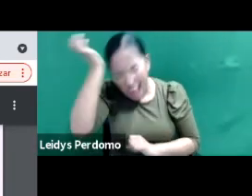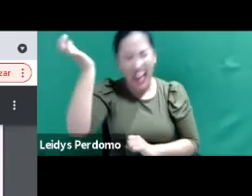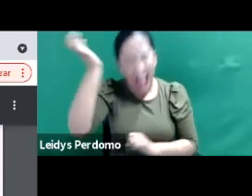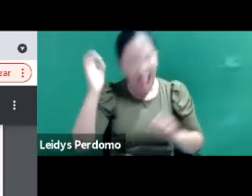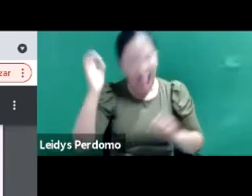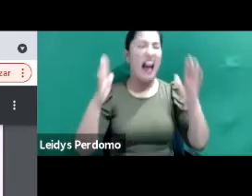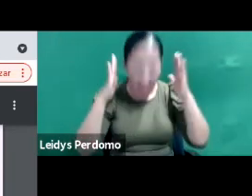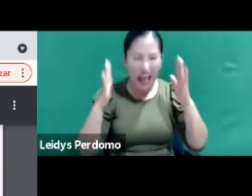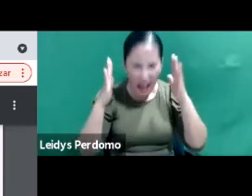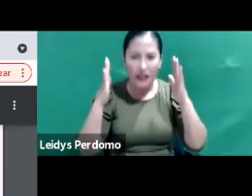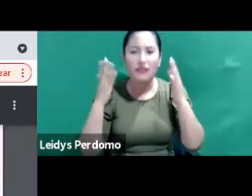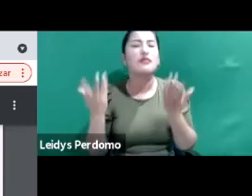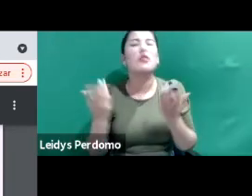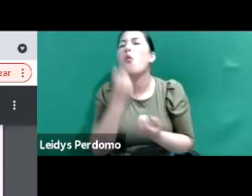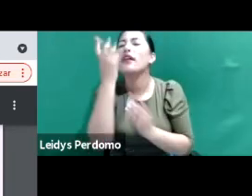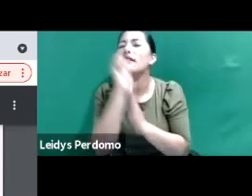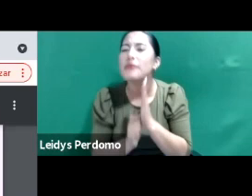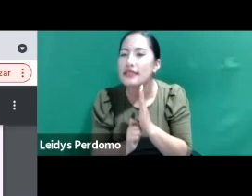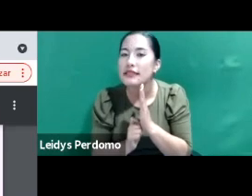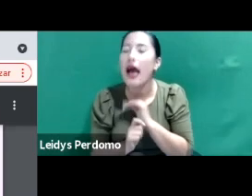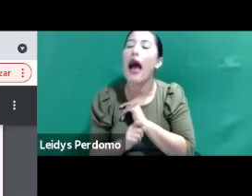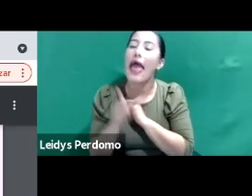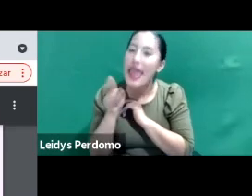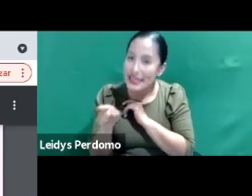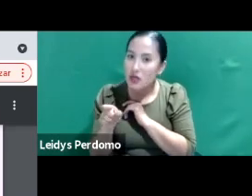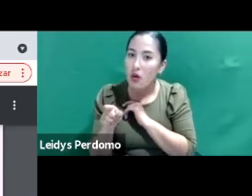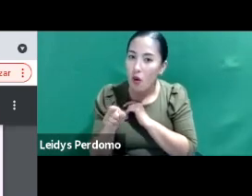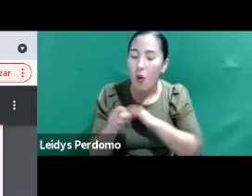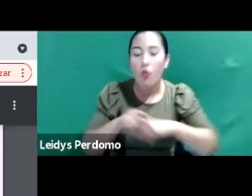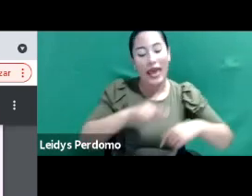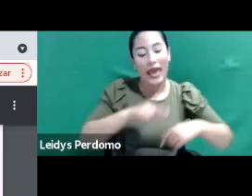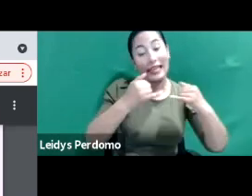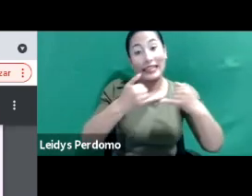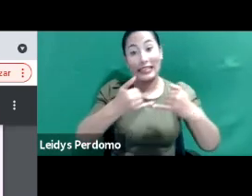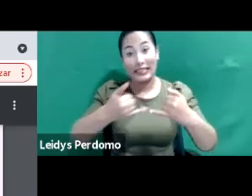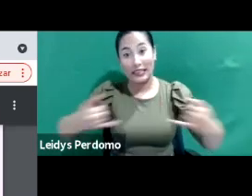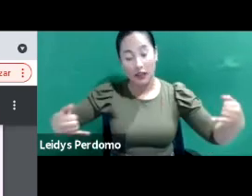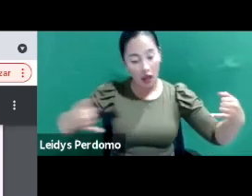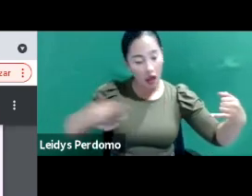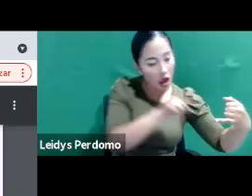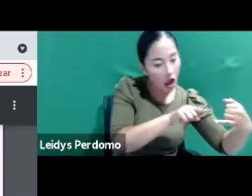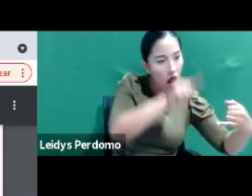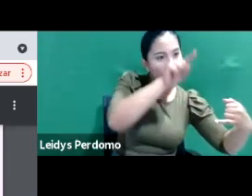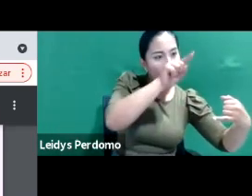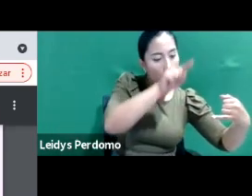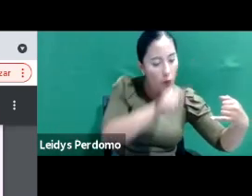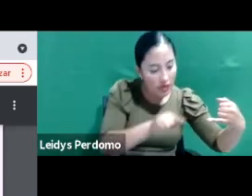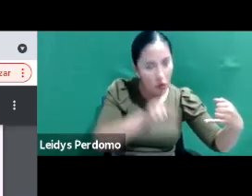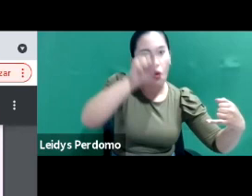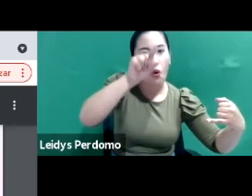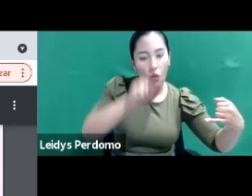comportamiento. Entonces yo tengo que registrar esa línea base para que cuando intervenga vea si aumentó